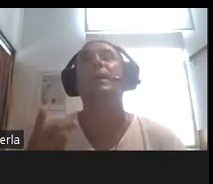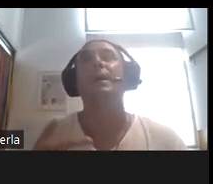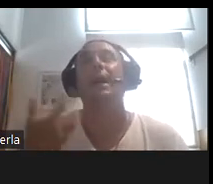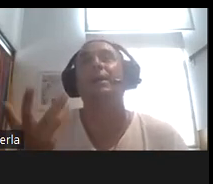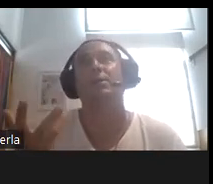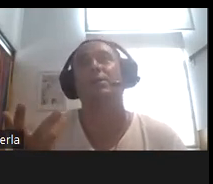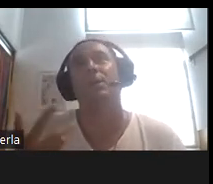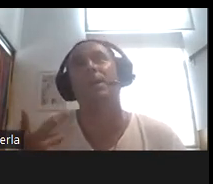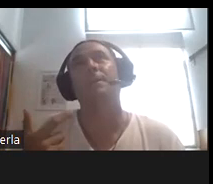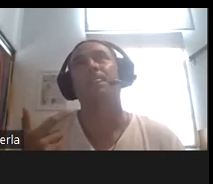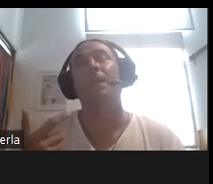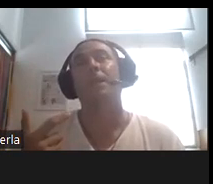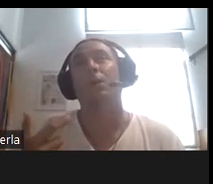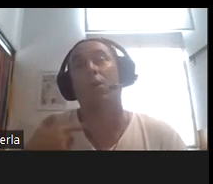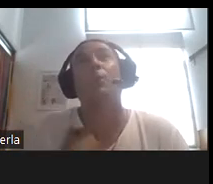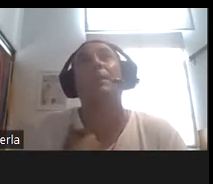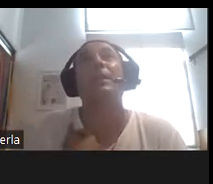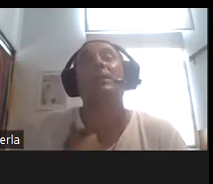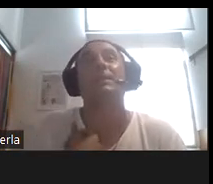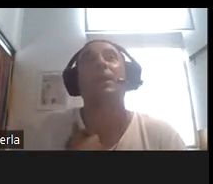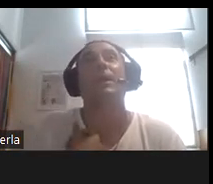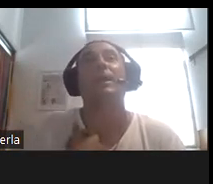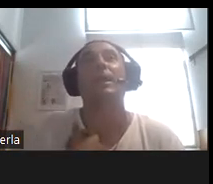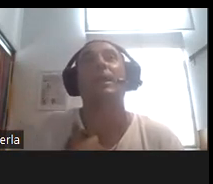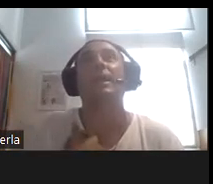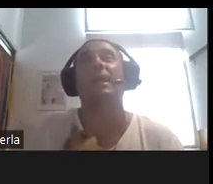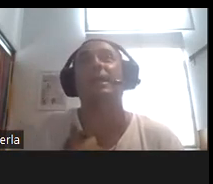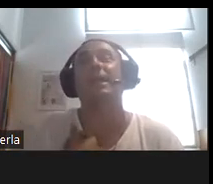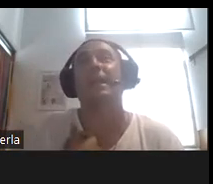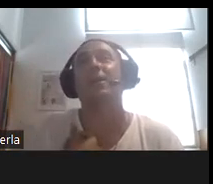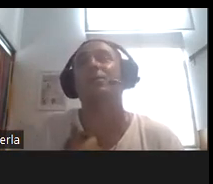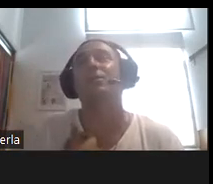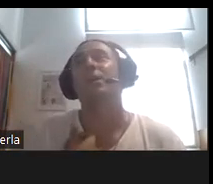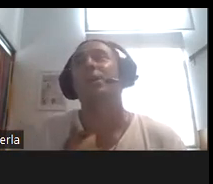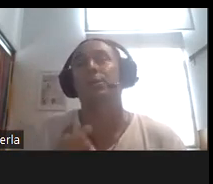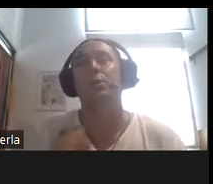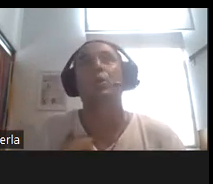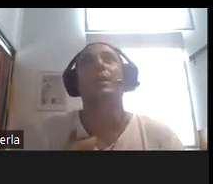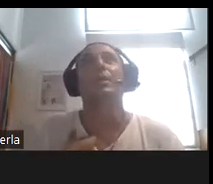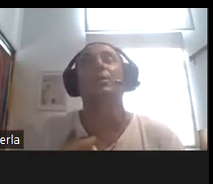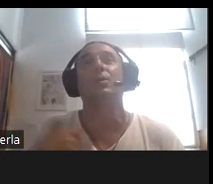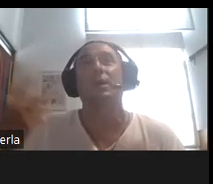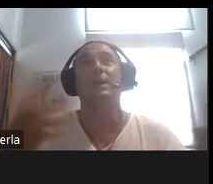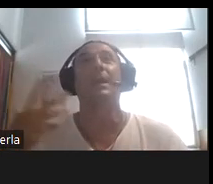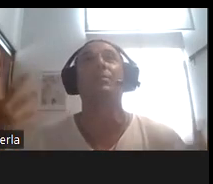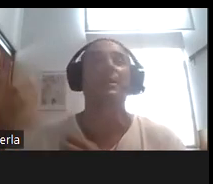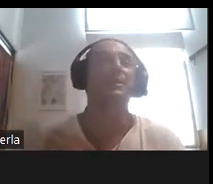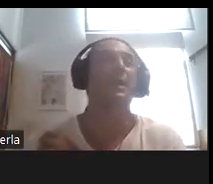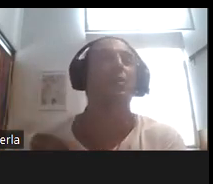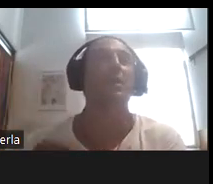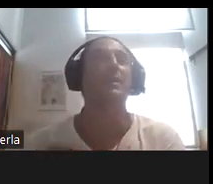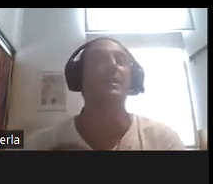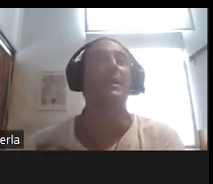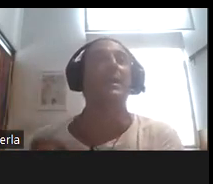sume a esto, porque creo que lo primero que tenemos que tener claro, nosotros los que trabajamos en